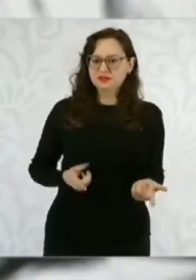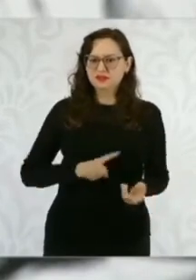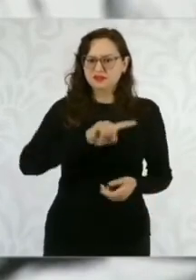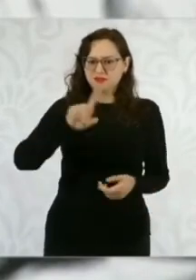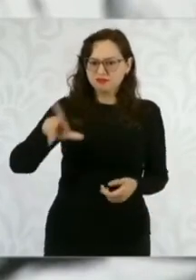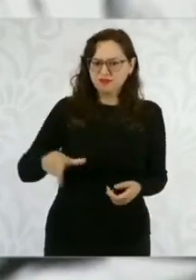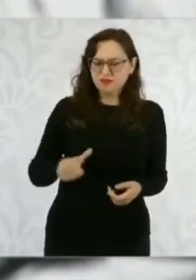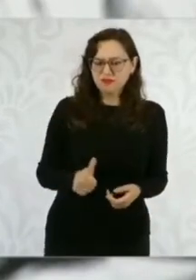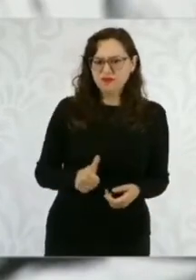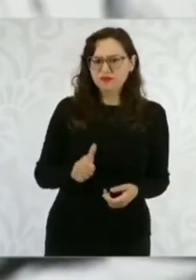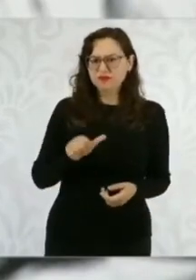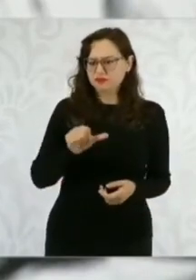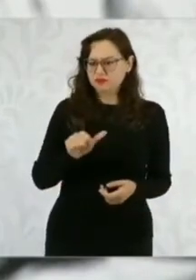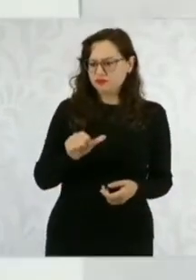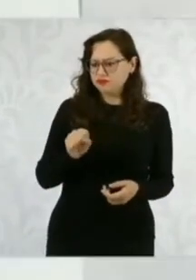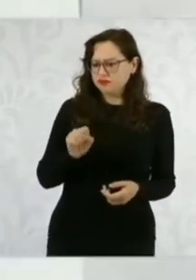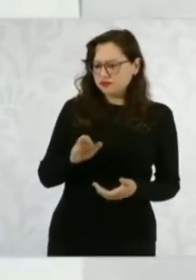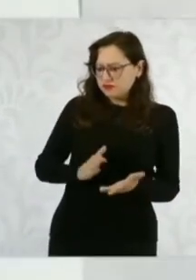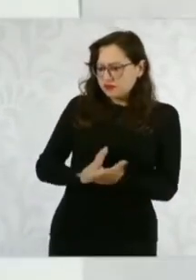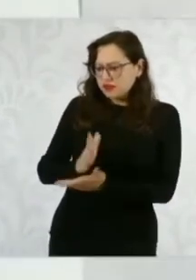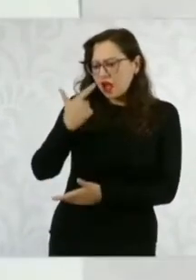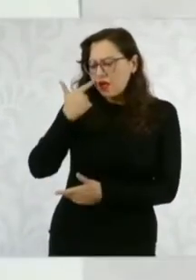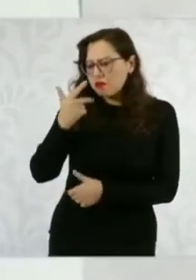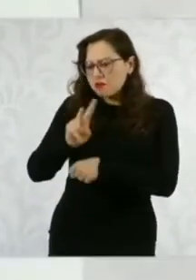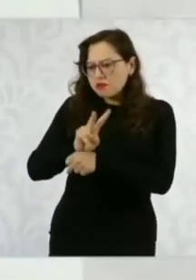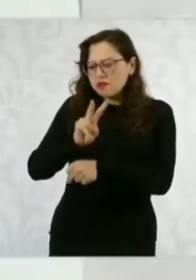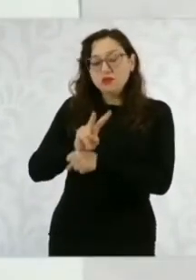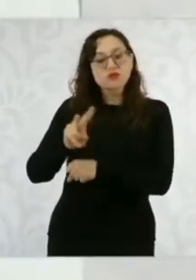estructura donde ni siquiera dejan entrar a auditar.